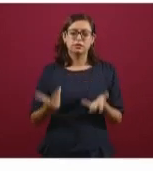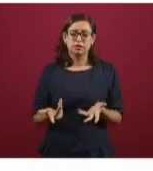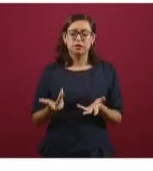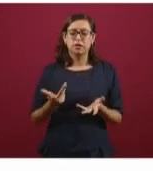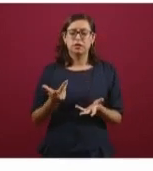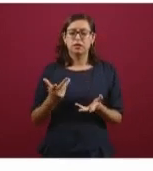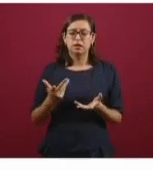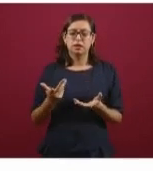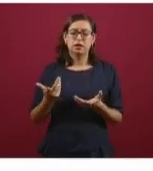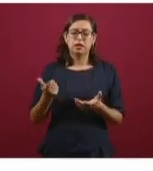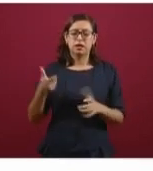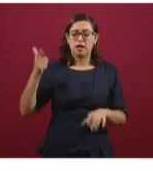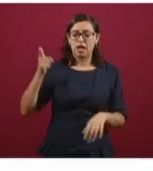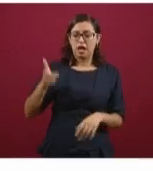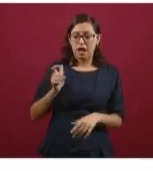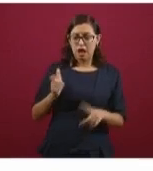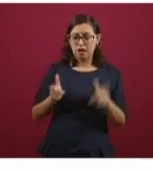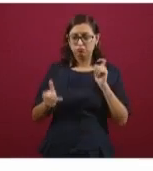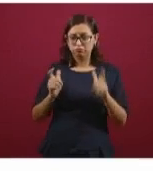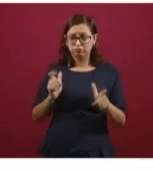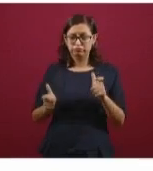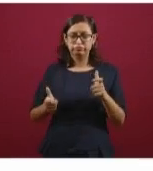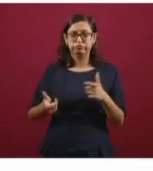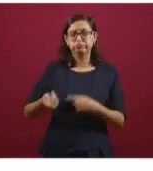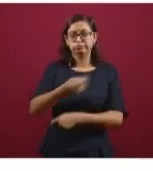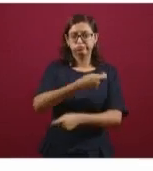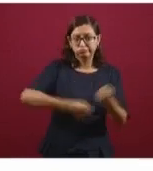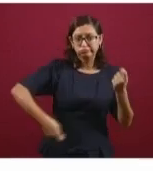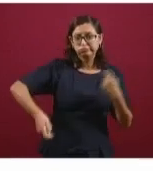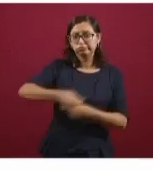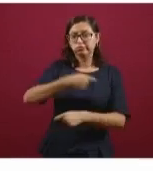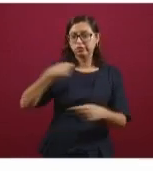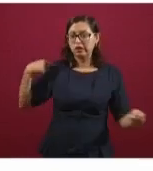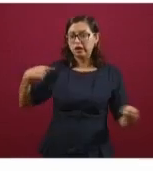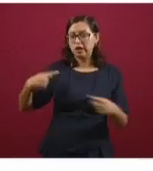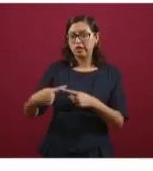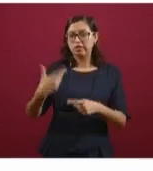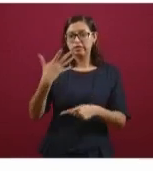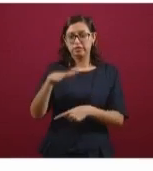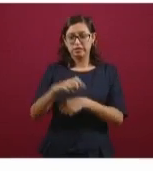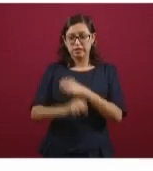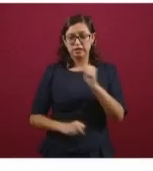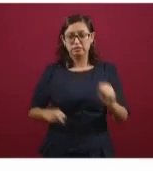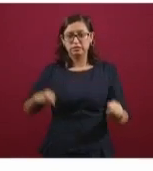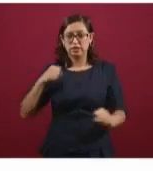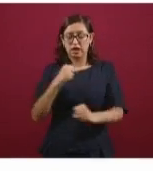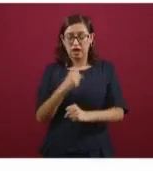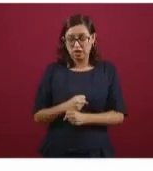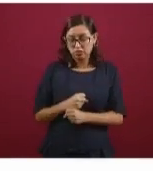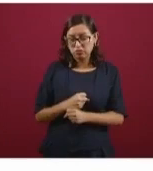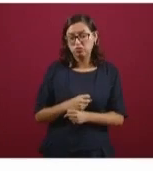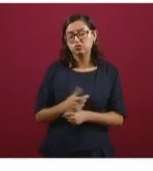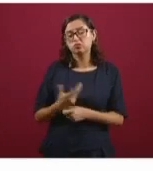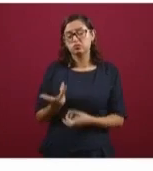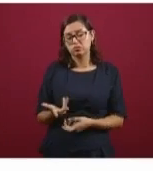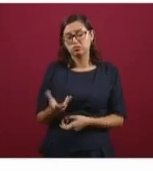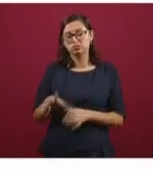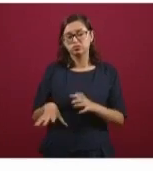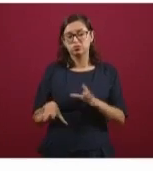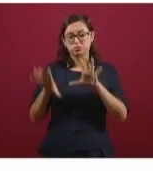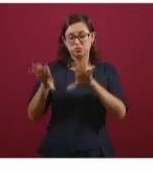canje de armas, que en todo el país, a través de estos 10 años, se han logrado recuperar